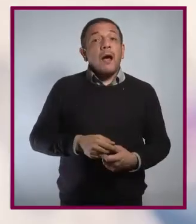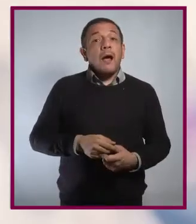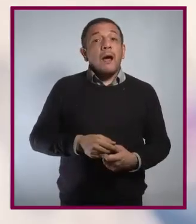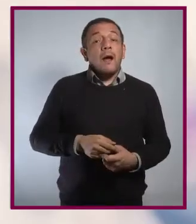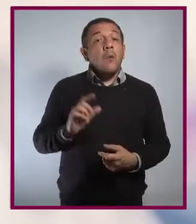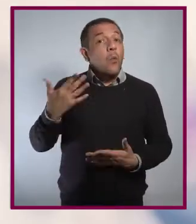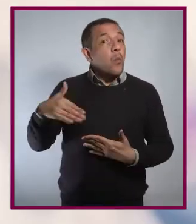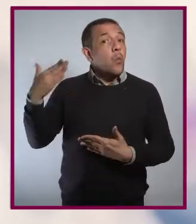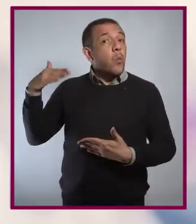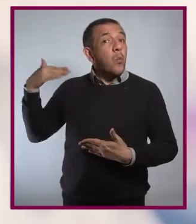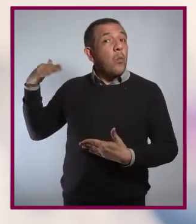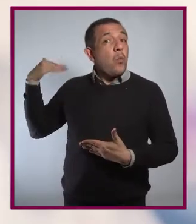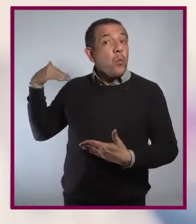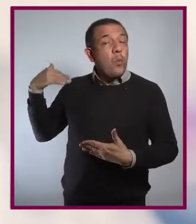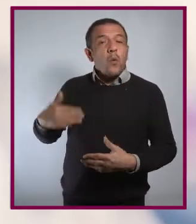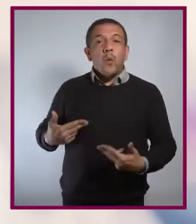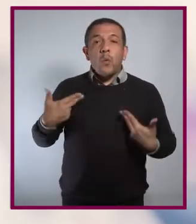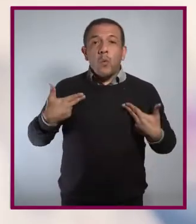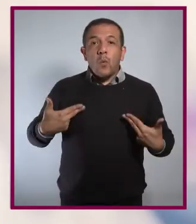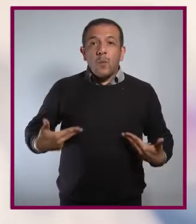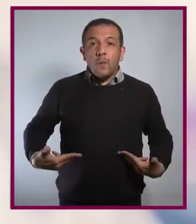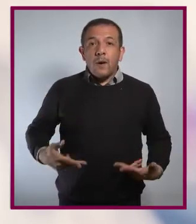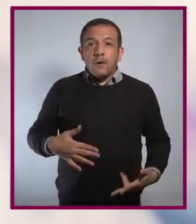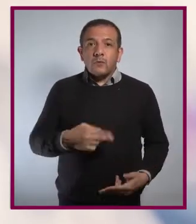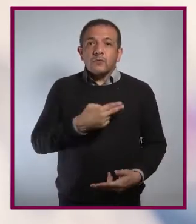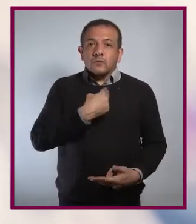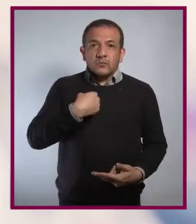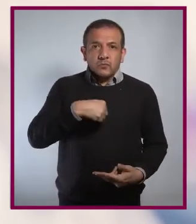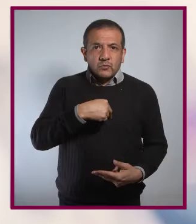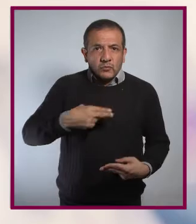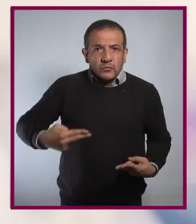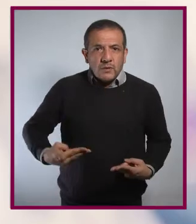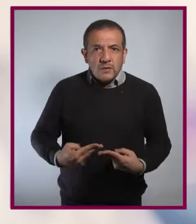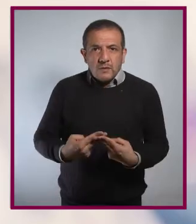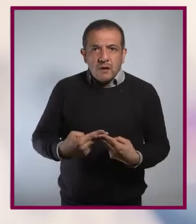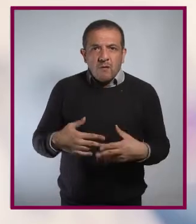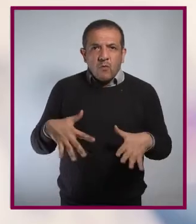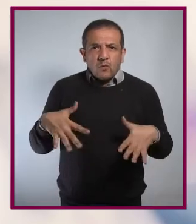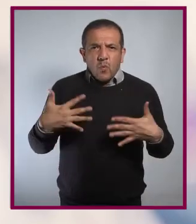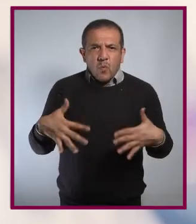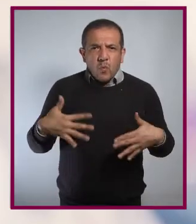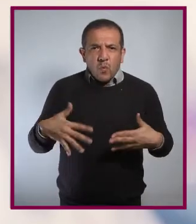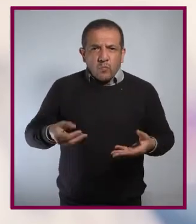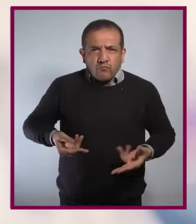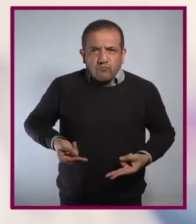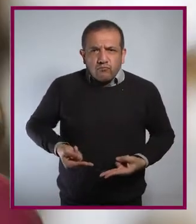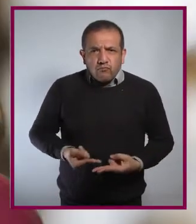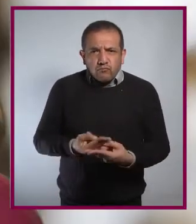Desde el inicio de los tiempos, los humanos hemos nacido a través de un proceso doloroso.